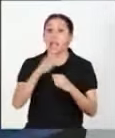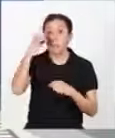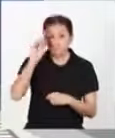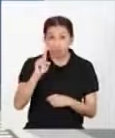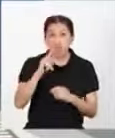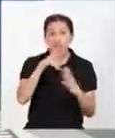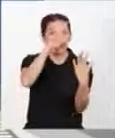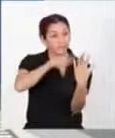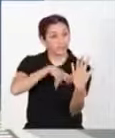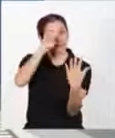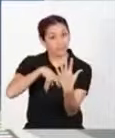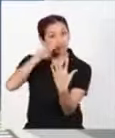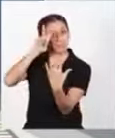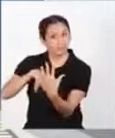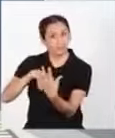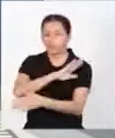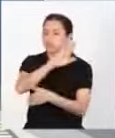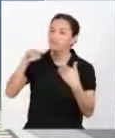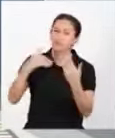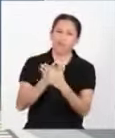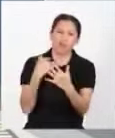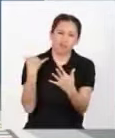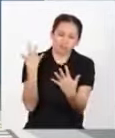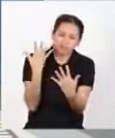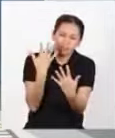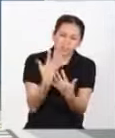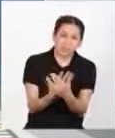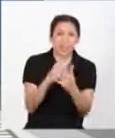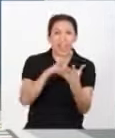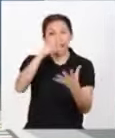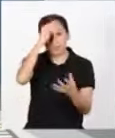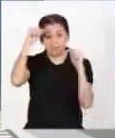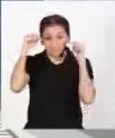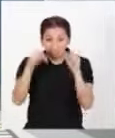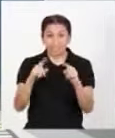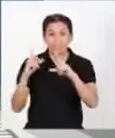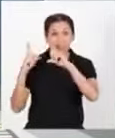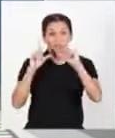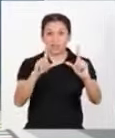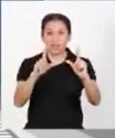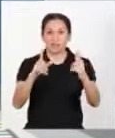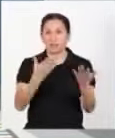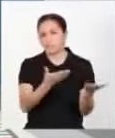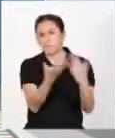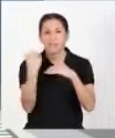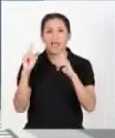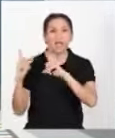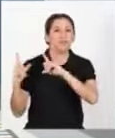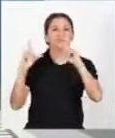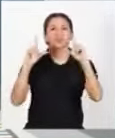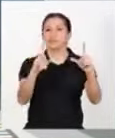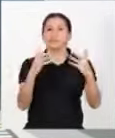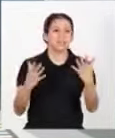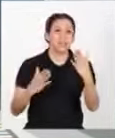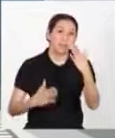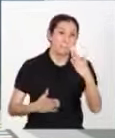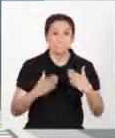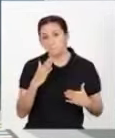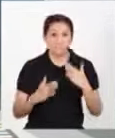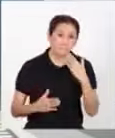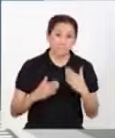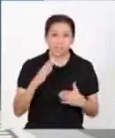Y para repasar todo lo que hemos visto en este programa, vamos a nuestro